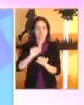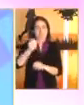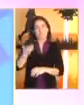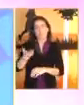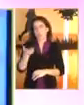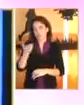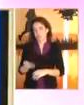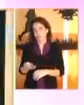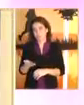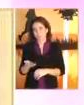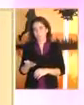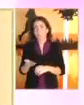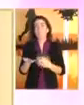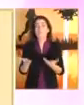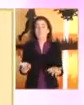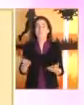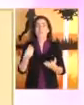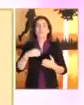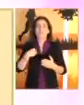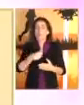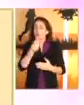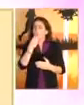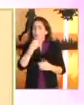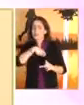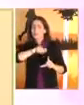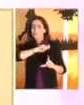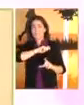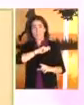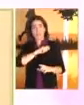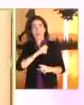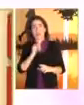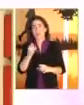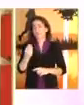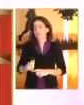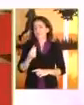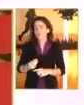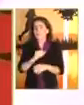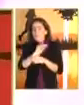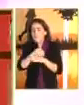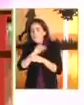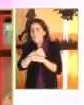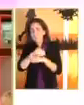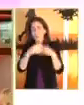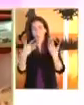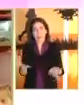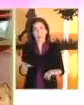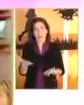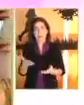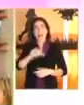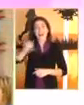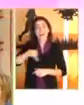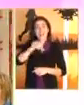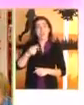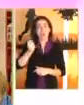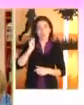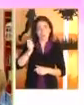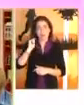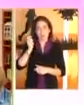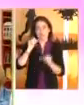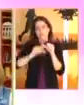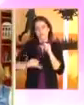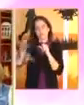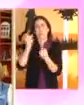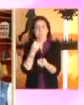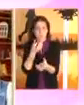española cuenta con dos alimentos para su protección. Uno, el aceite de oliva, que otro día hablaremos, y otro, el pescado. ¿Por qué? Por sus